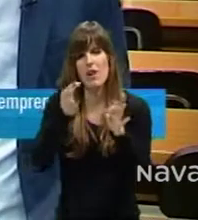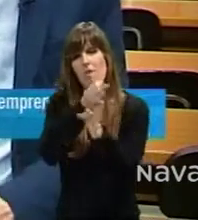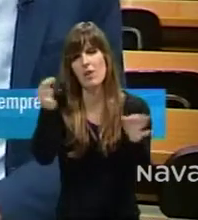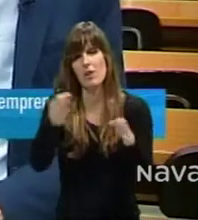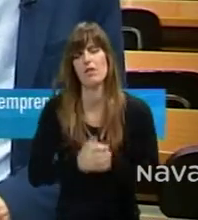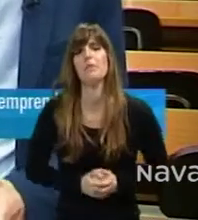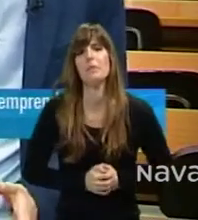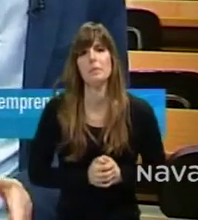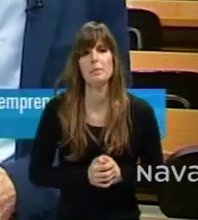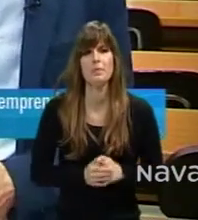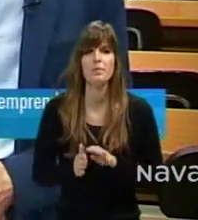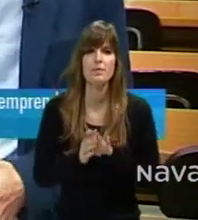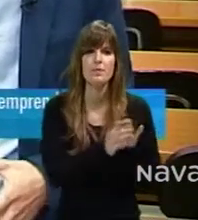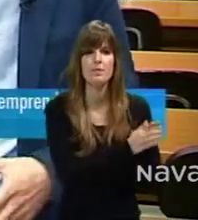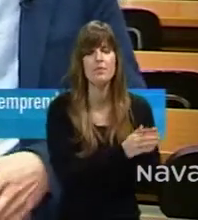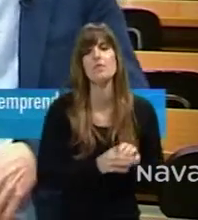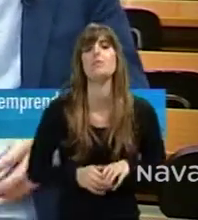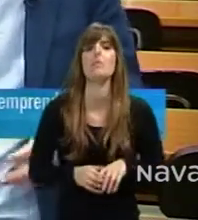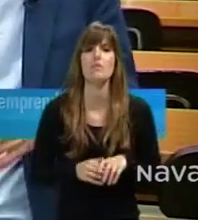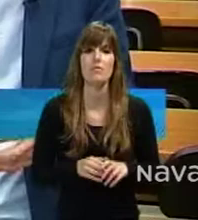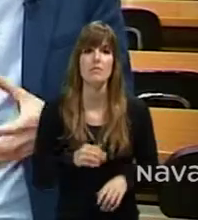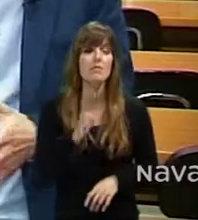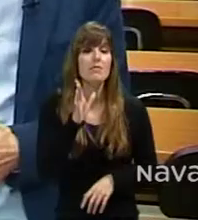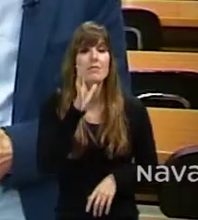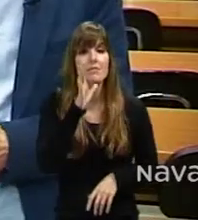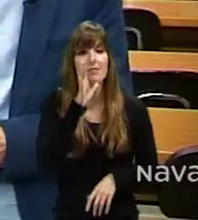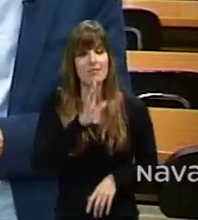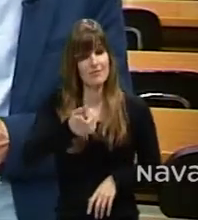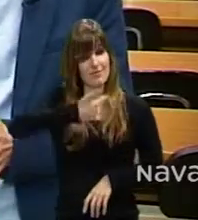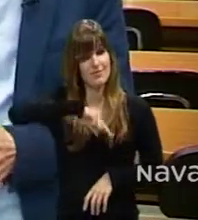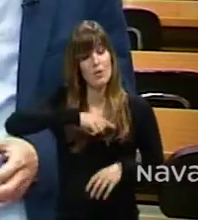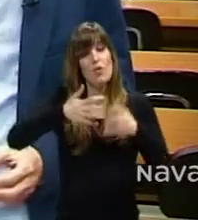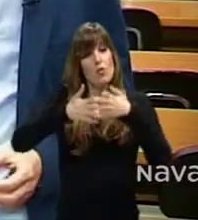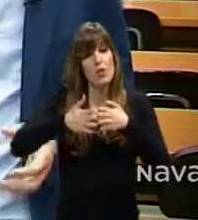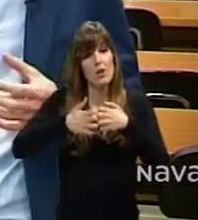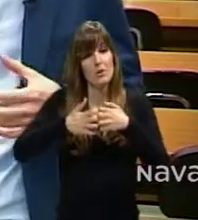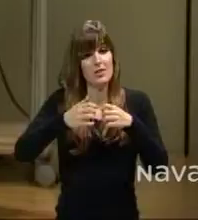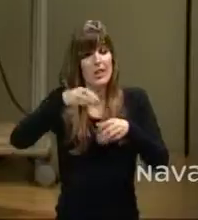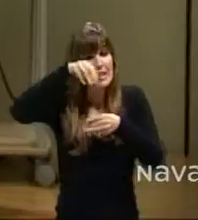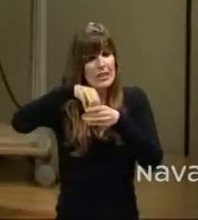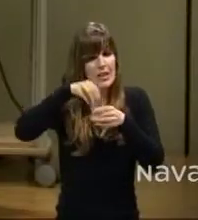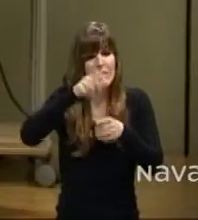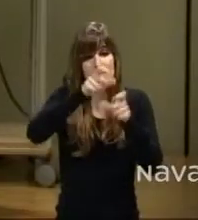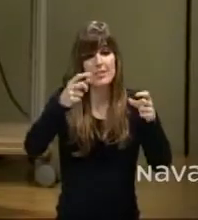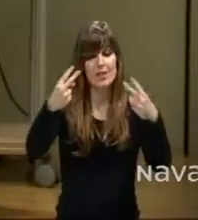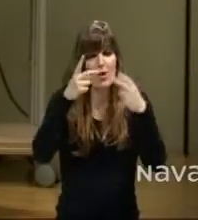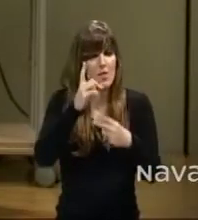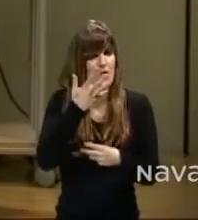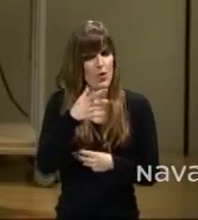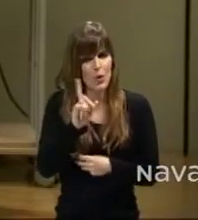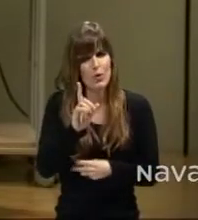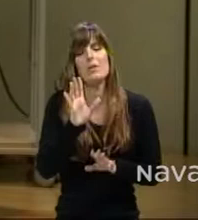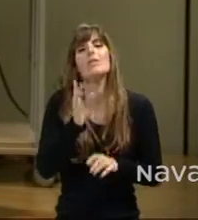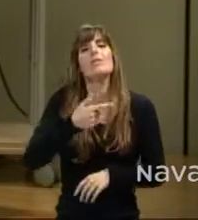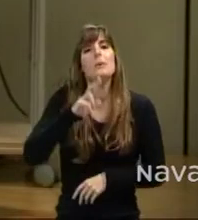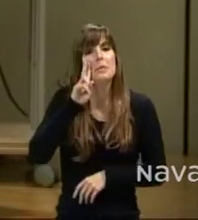Quizás la parte que menos se ve, porque es una parte interna, nos dedicamos, o hemos pensado que había nicho de